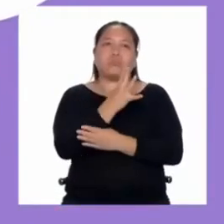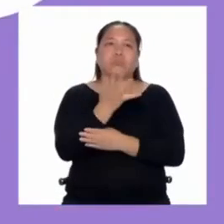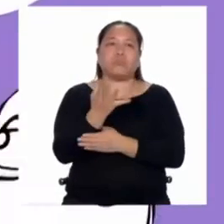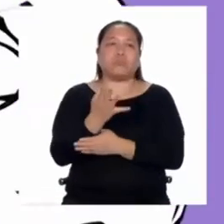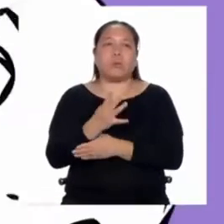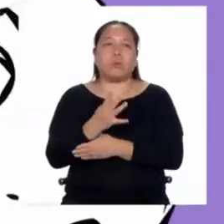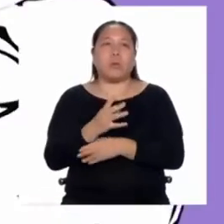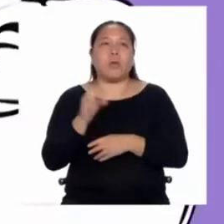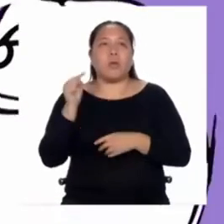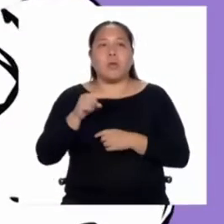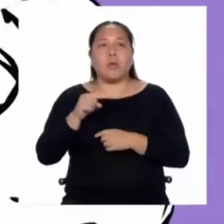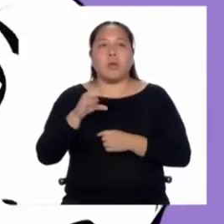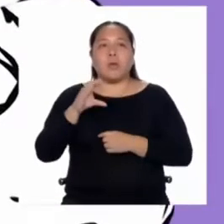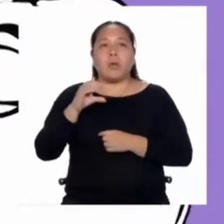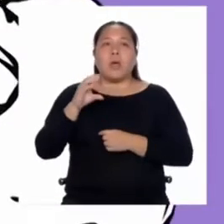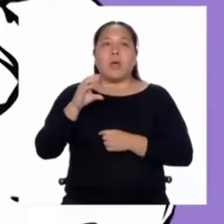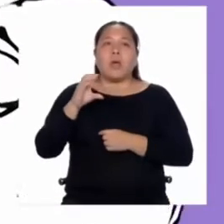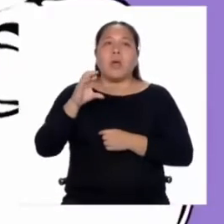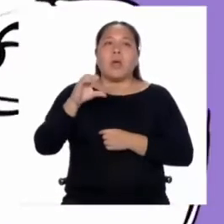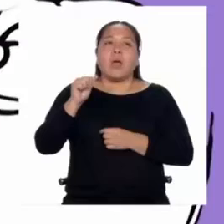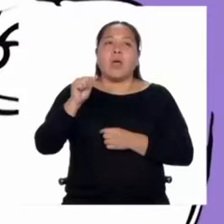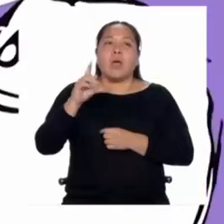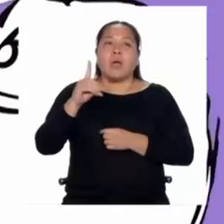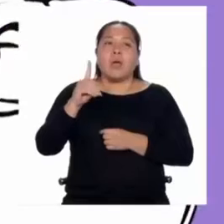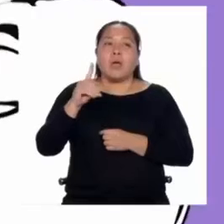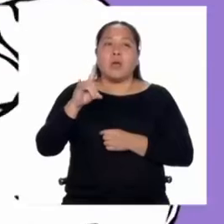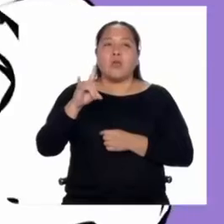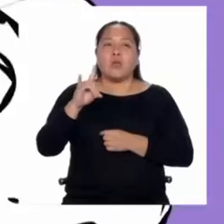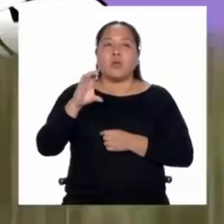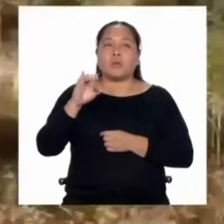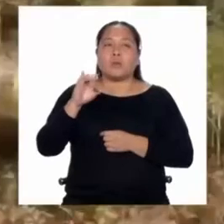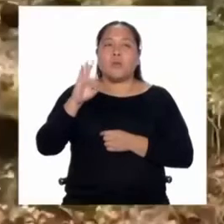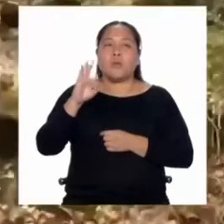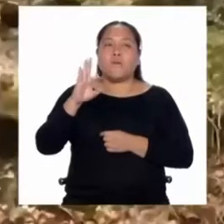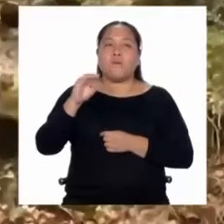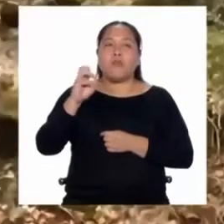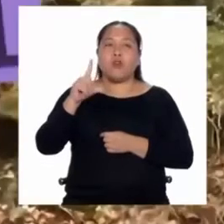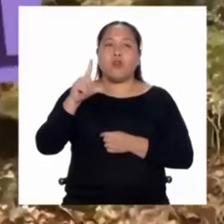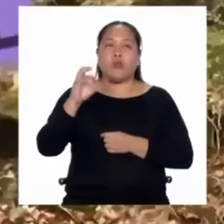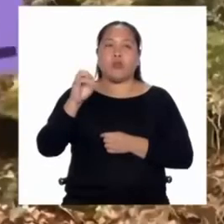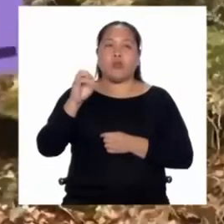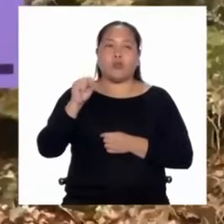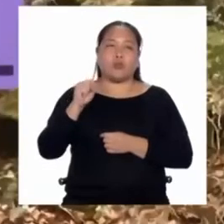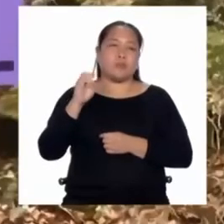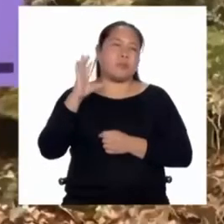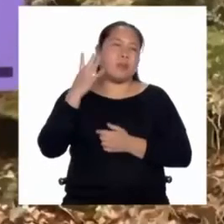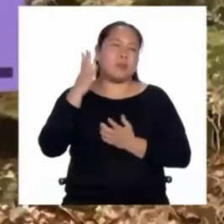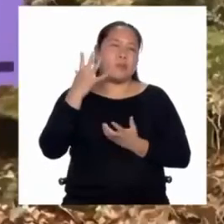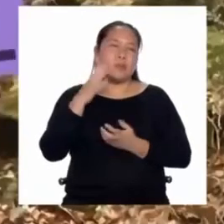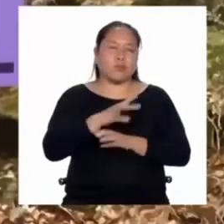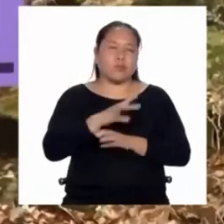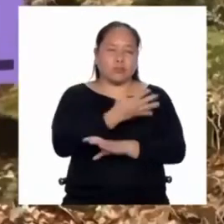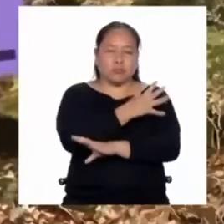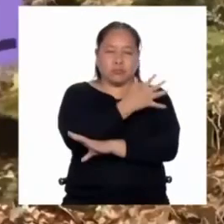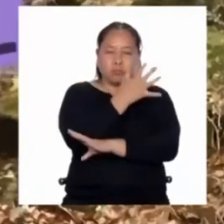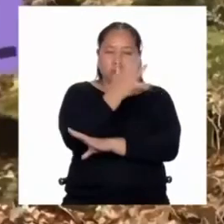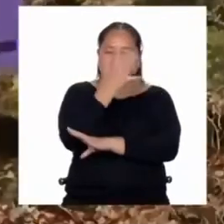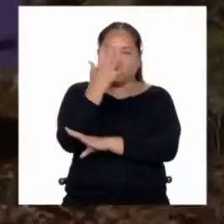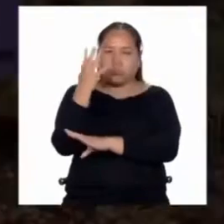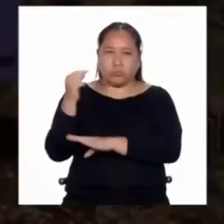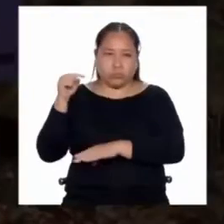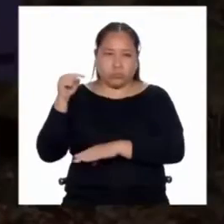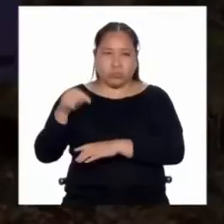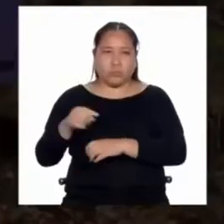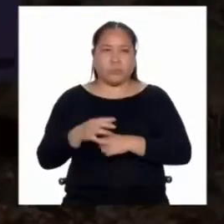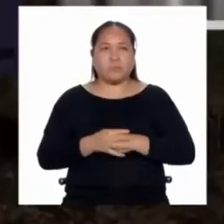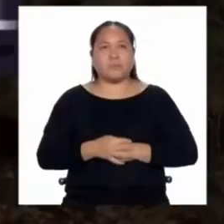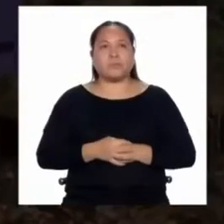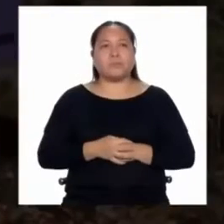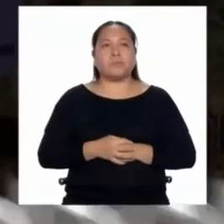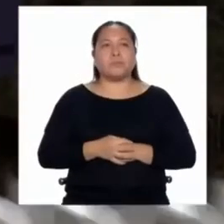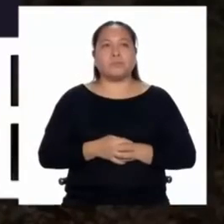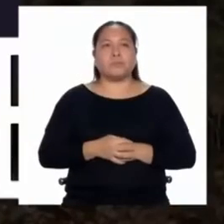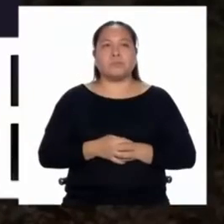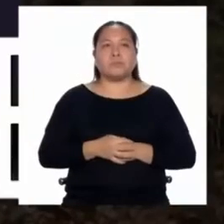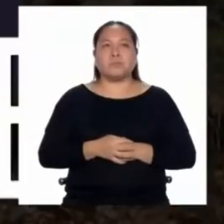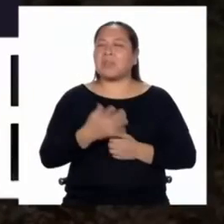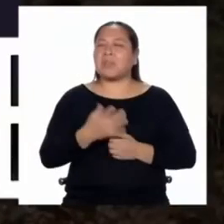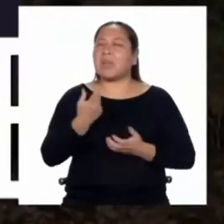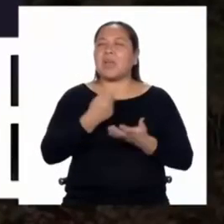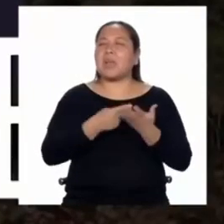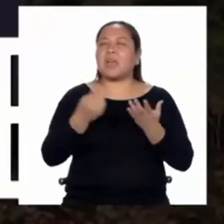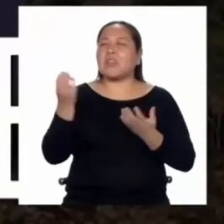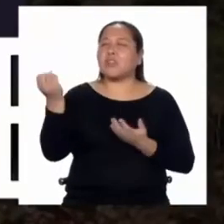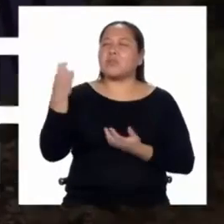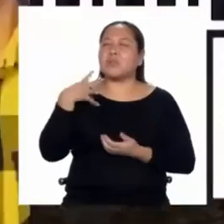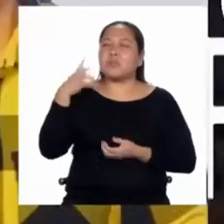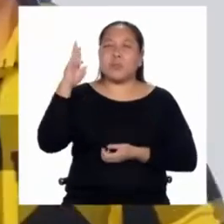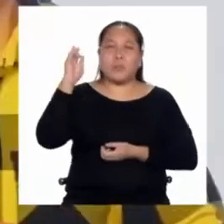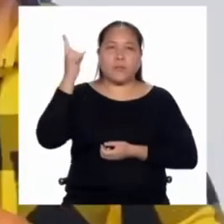los bosques caducifolios. Tranqui, algo así como una asociación vegetal. Veamos qué nos puede decir el profe